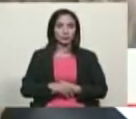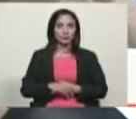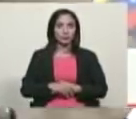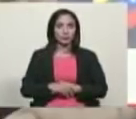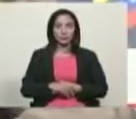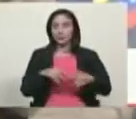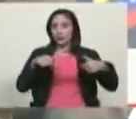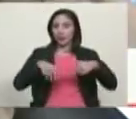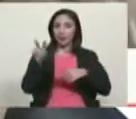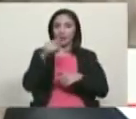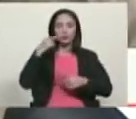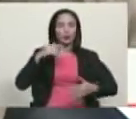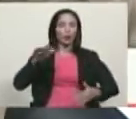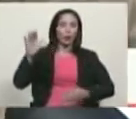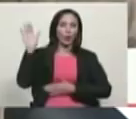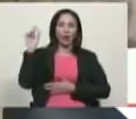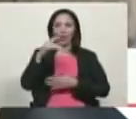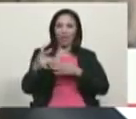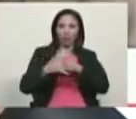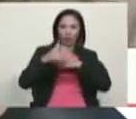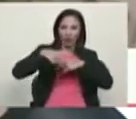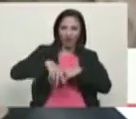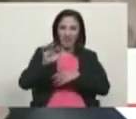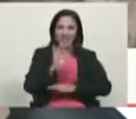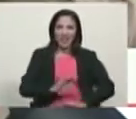hija nuestra, Venezuela, no la toca nadie.